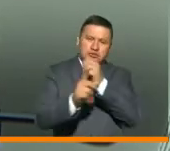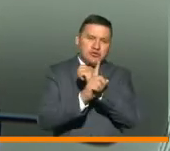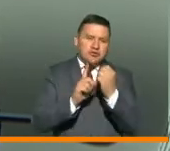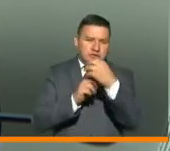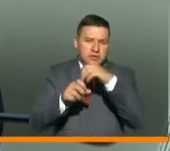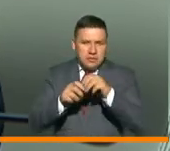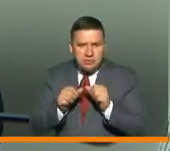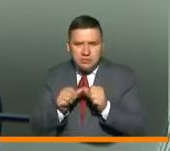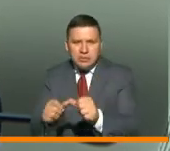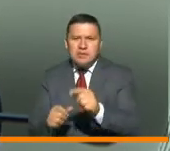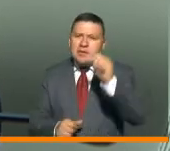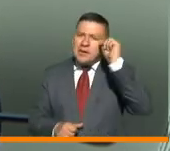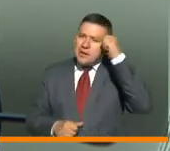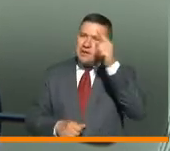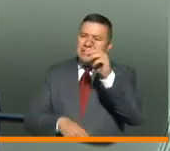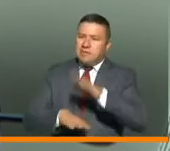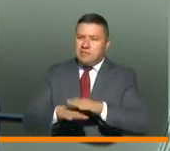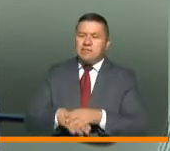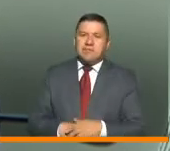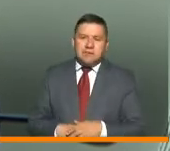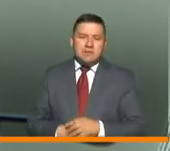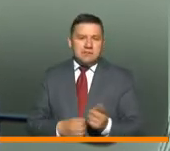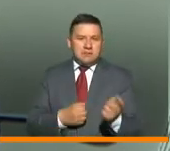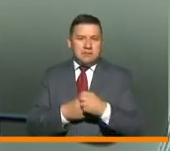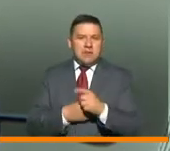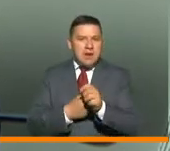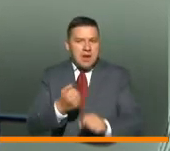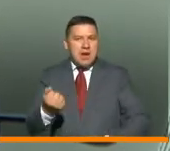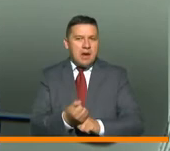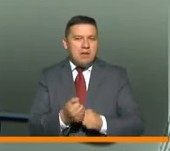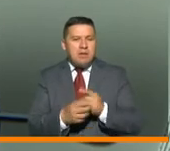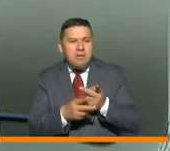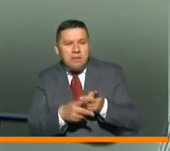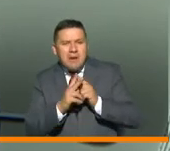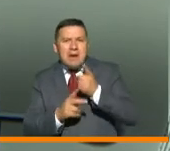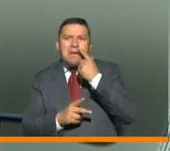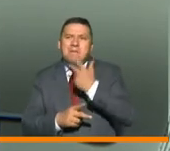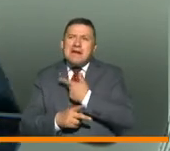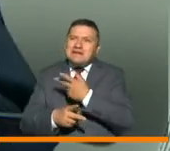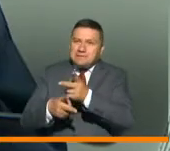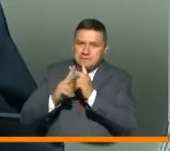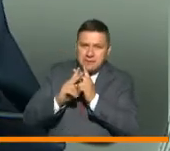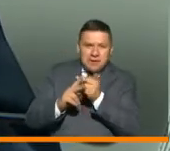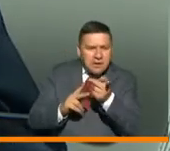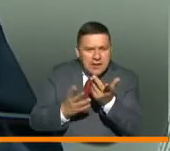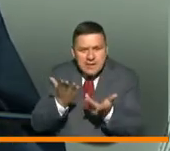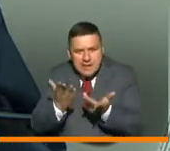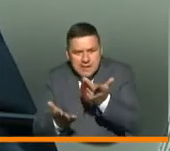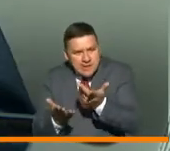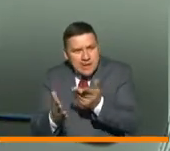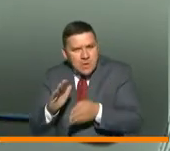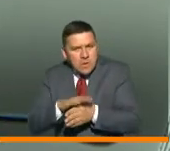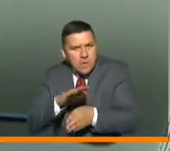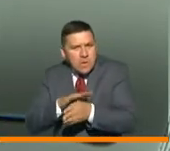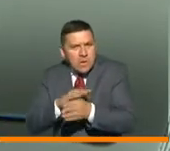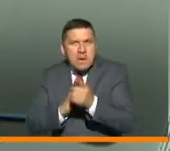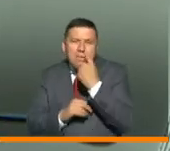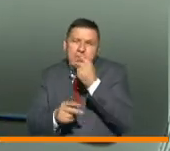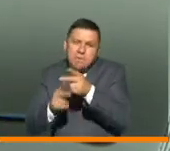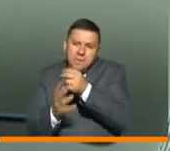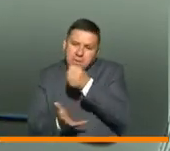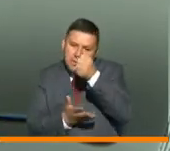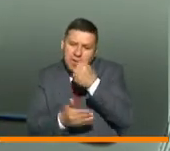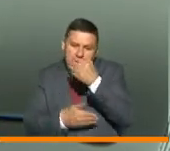social sostenible. Recordar también que vinculó la línea de apoyo a créditos de padres de familia, de darles esta opción de continuar en el proceso educativo